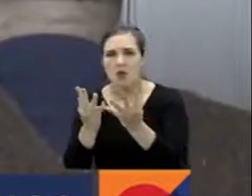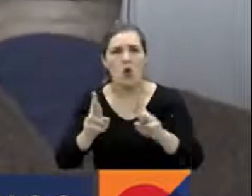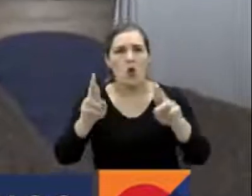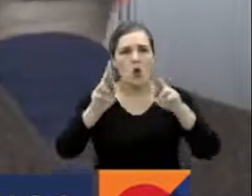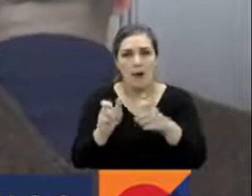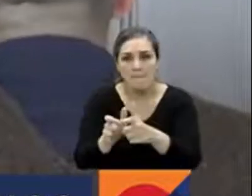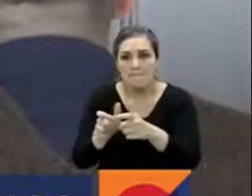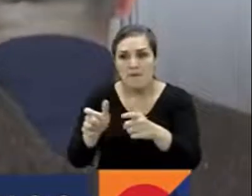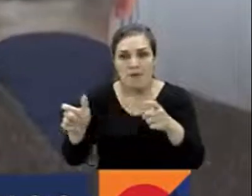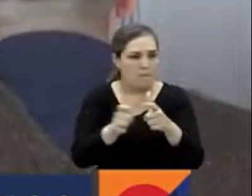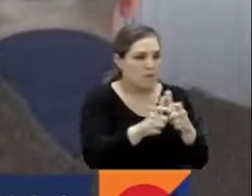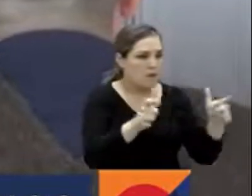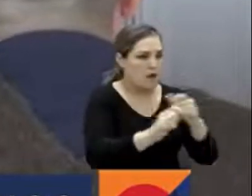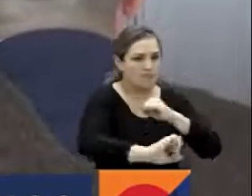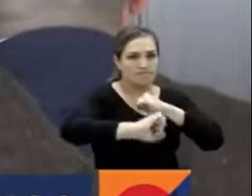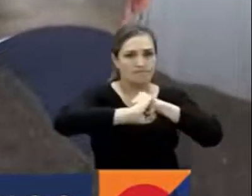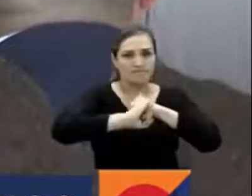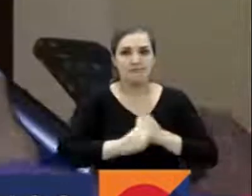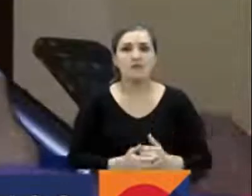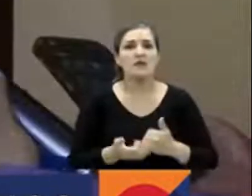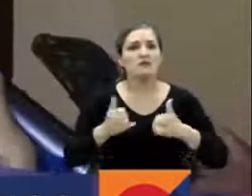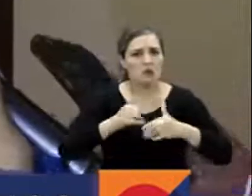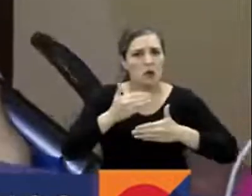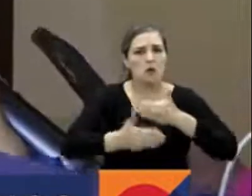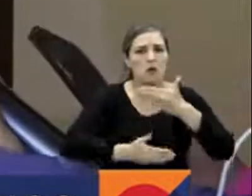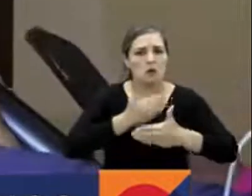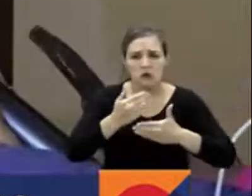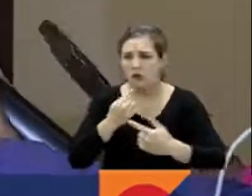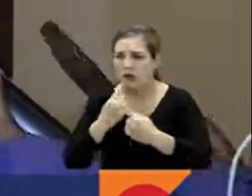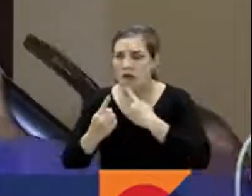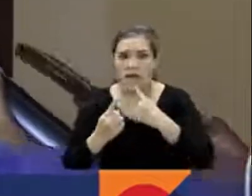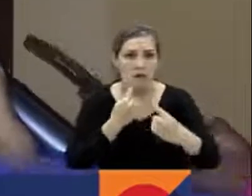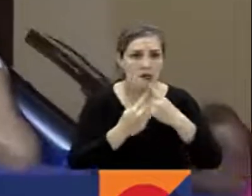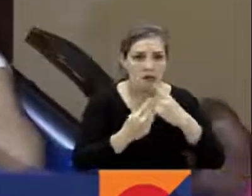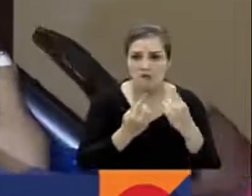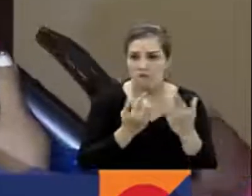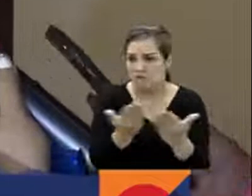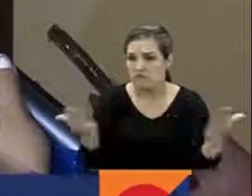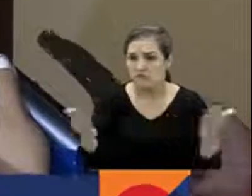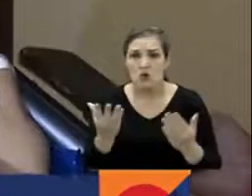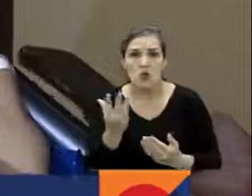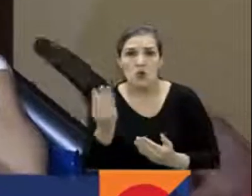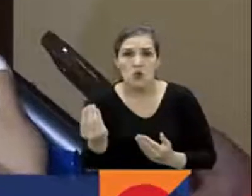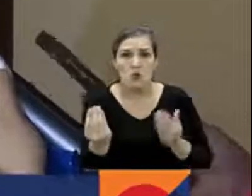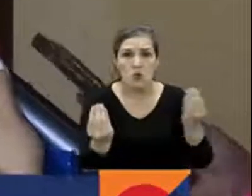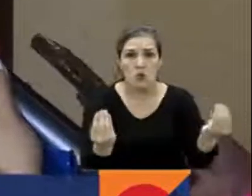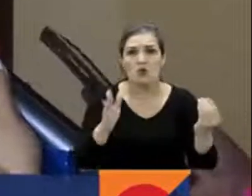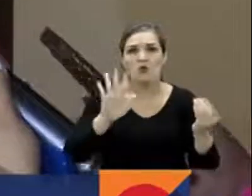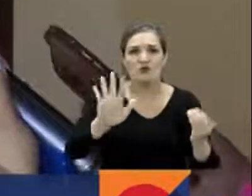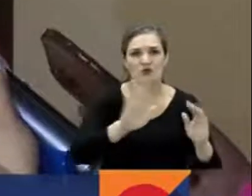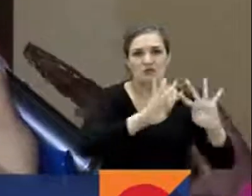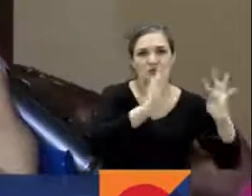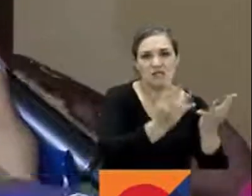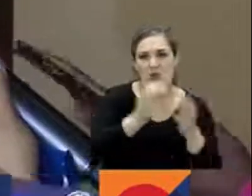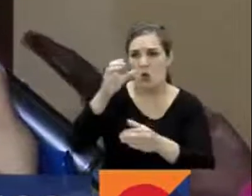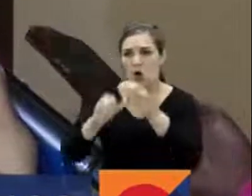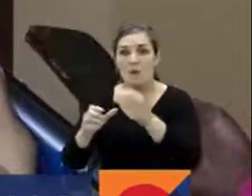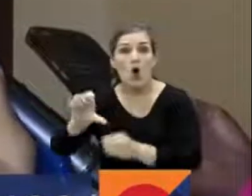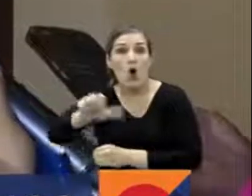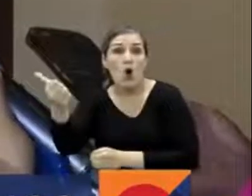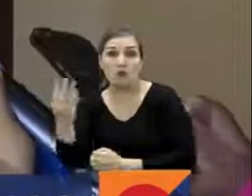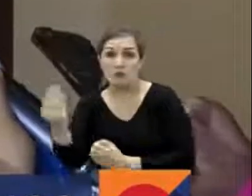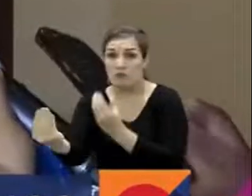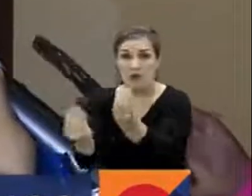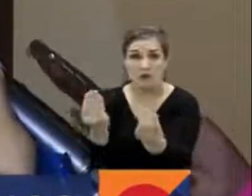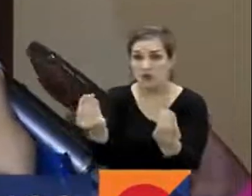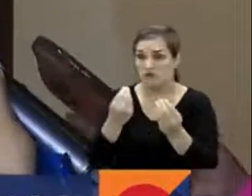sumando fuerzas. Muy avanzadas las conversaciones con los distintos senadores y representantes de los demás partidos.